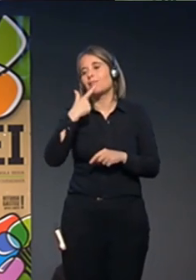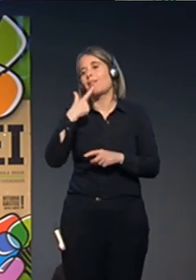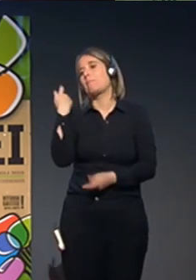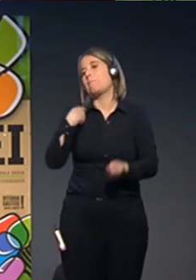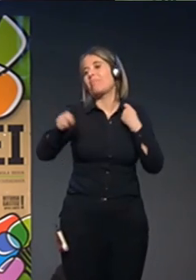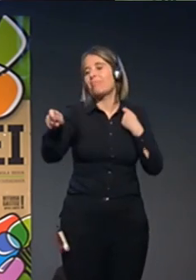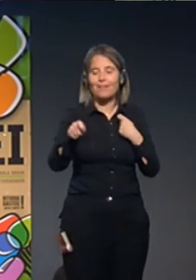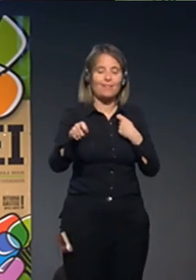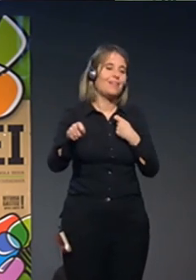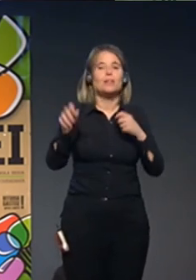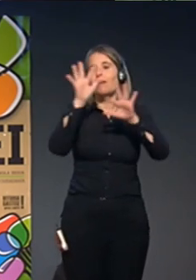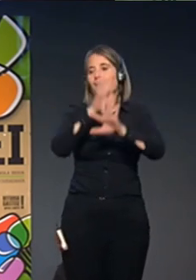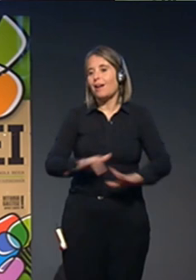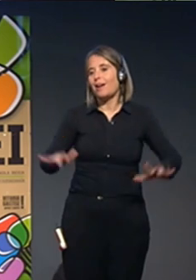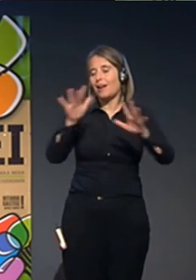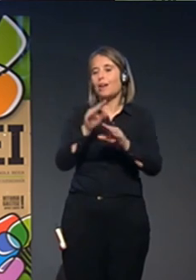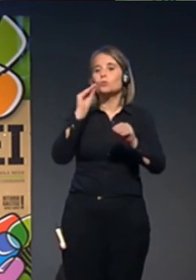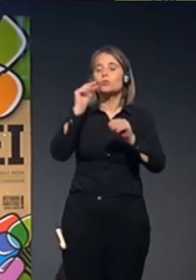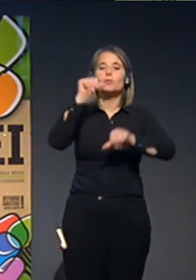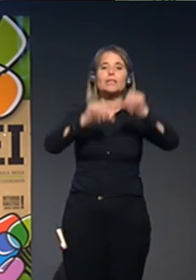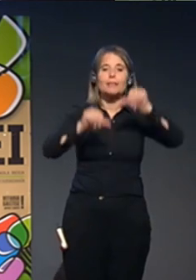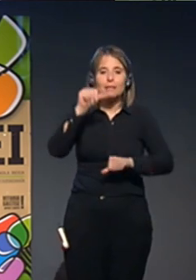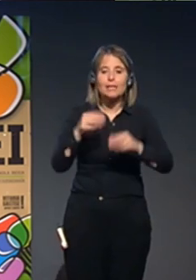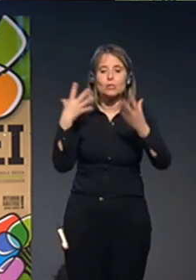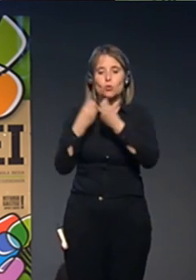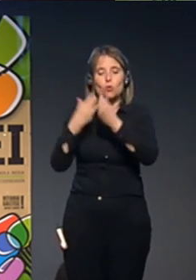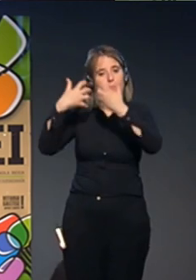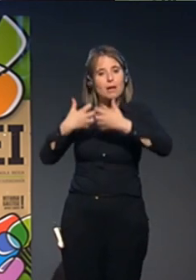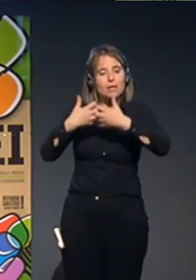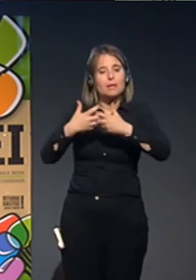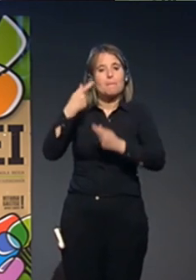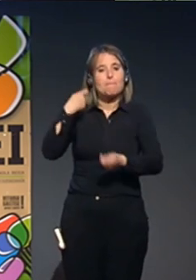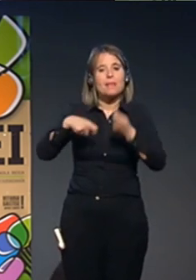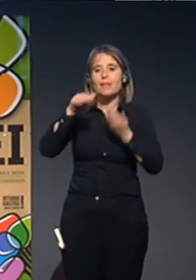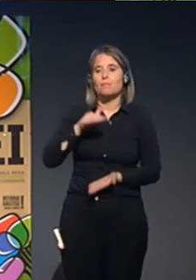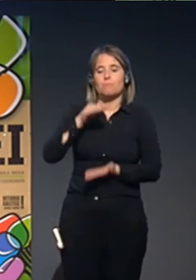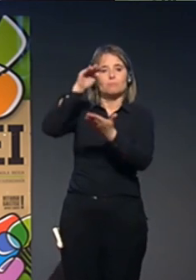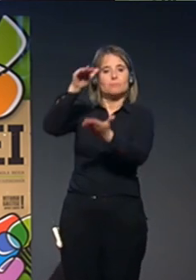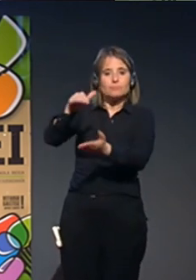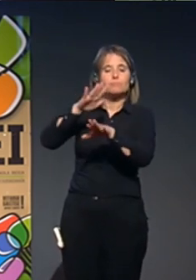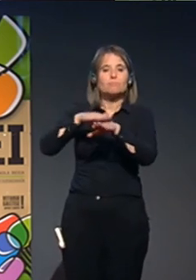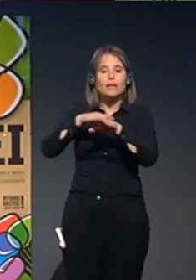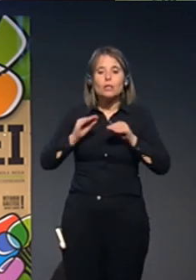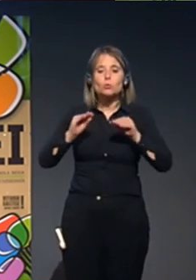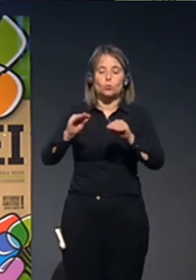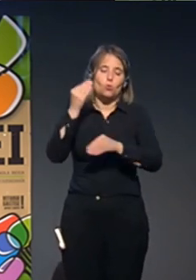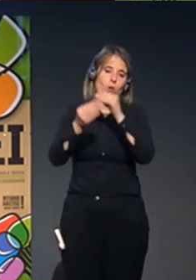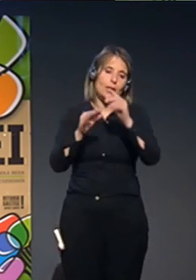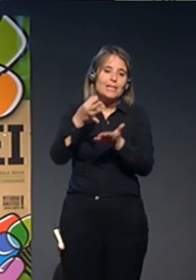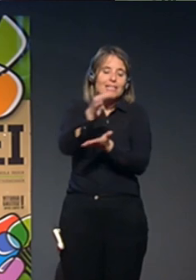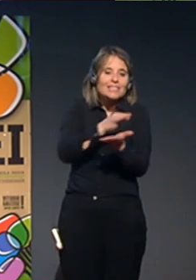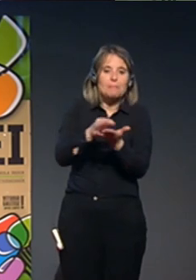vender junto a sus agroquímicos junto a la maquinaria te va a vender el paquete para que tú hagas frente eso sí va a ser